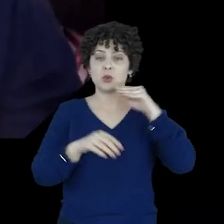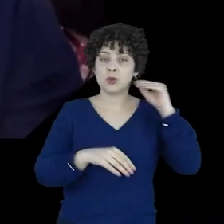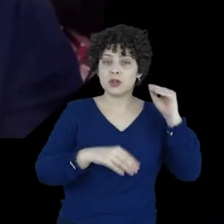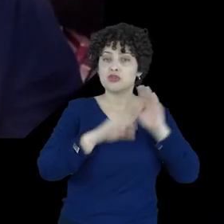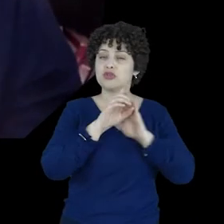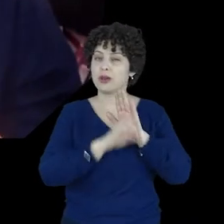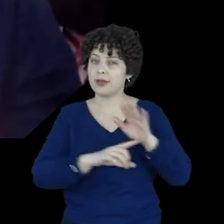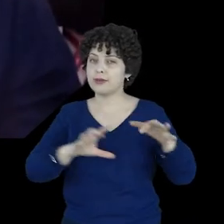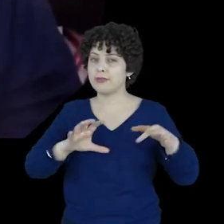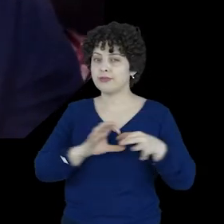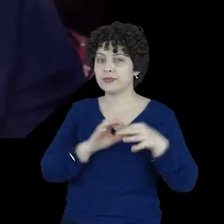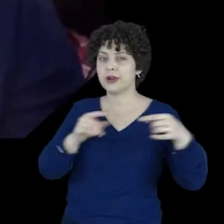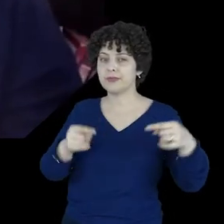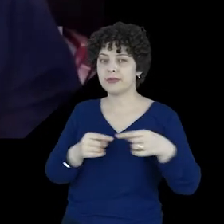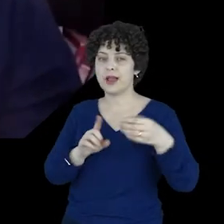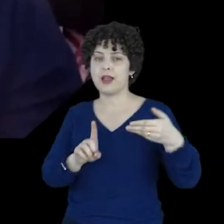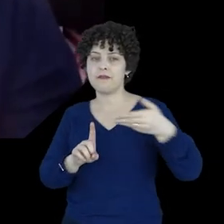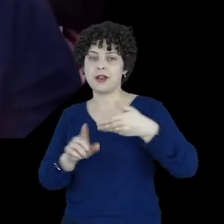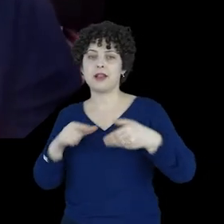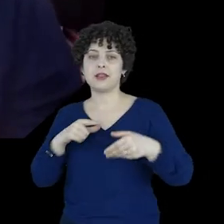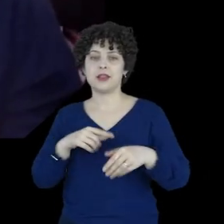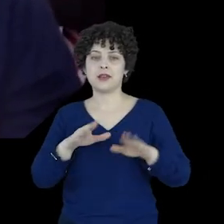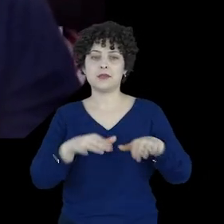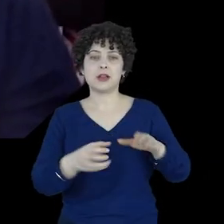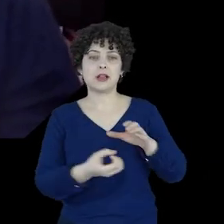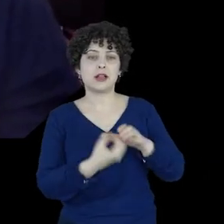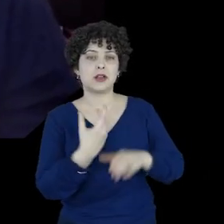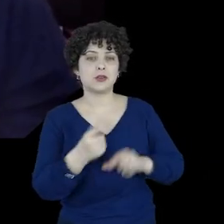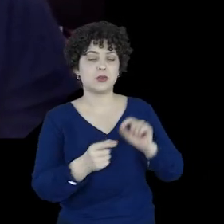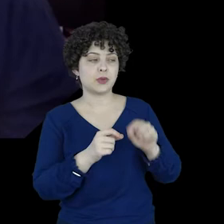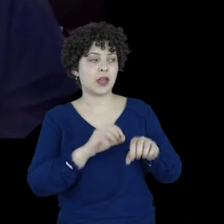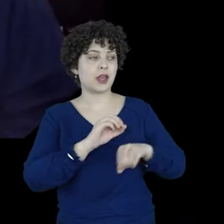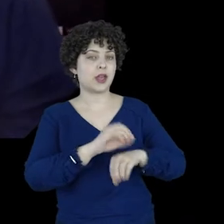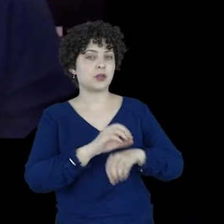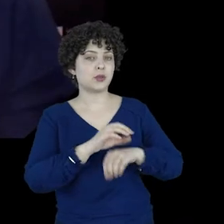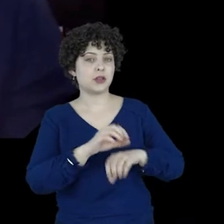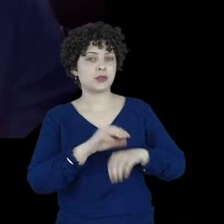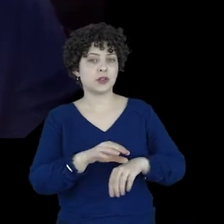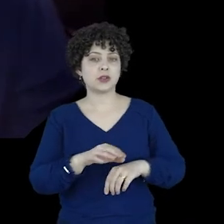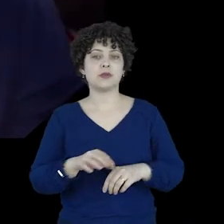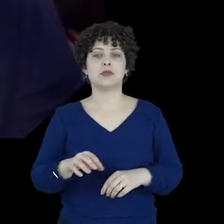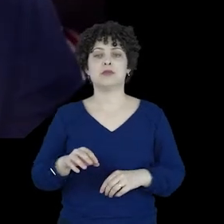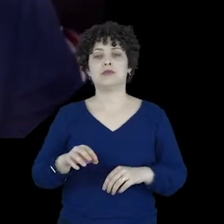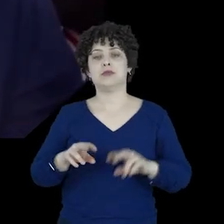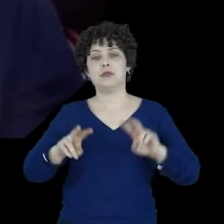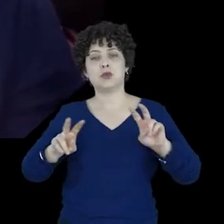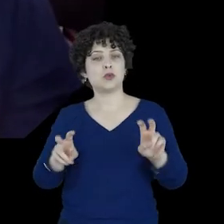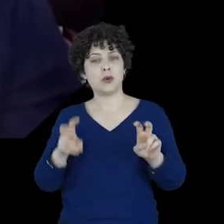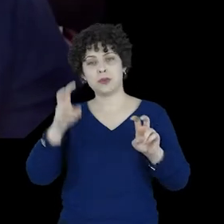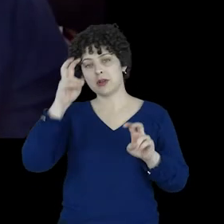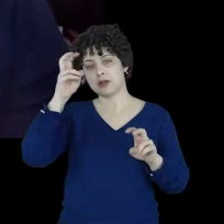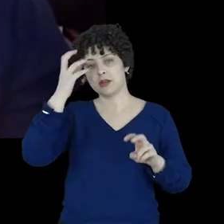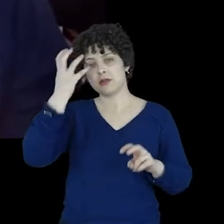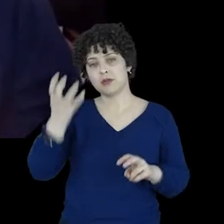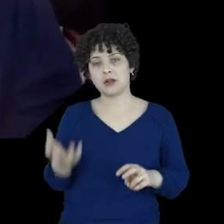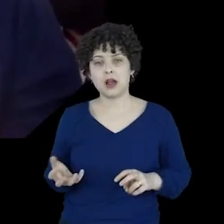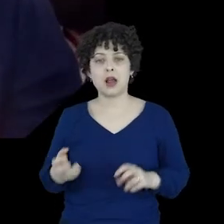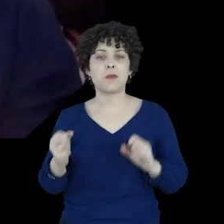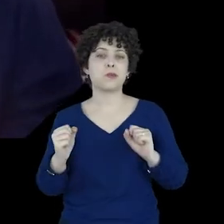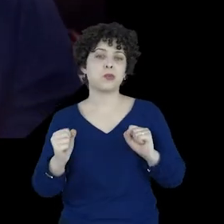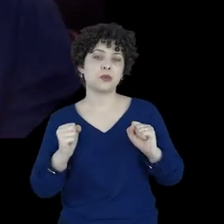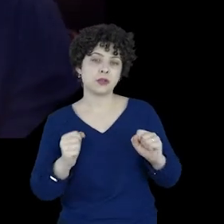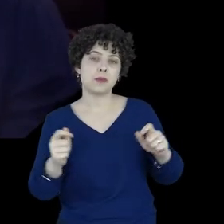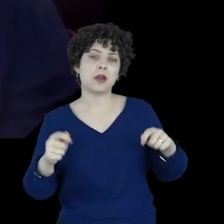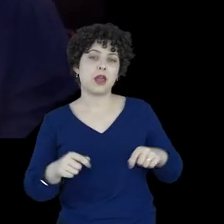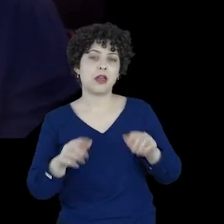niños y adolescentes, en particular, por ejemplo, la generación de recursos educativos sobre inteligencia artificial, la posibilidad de que